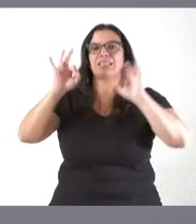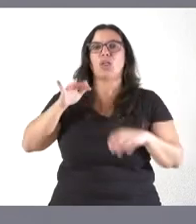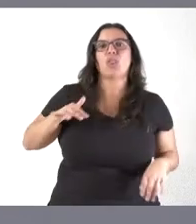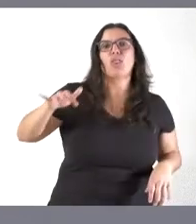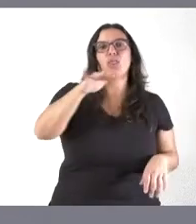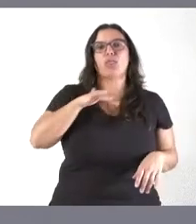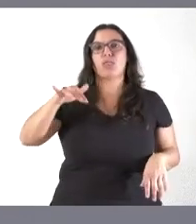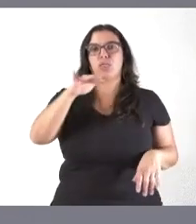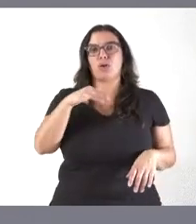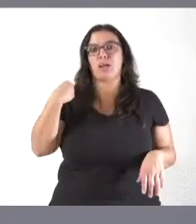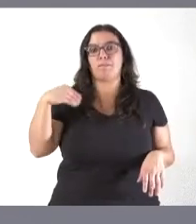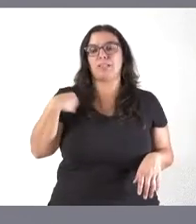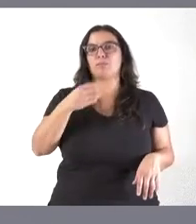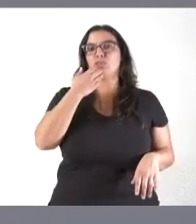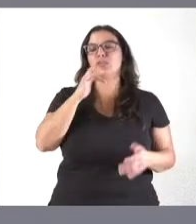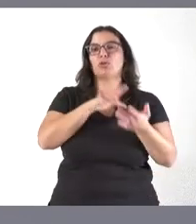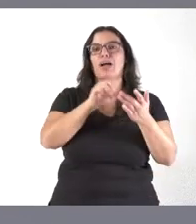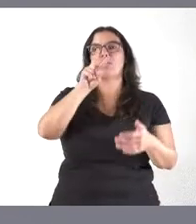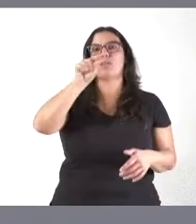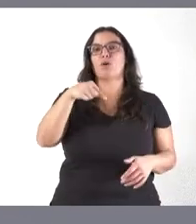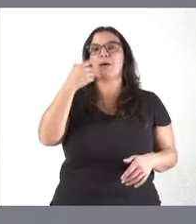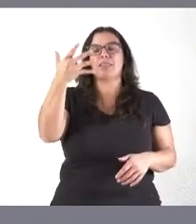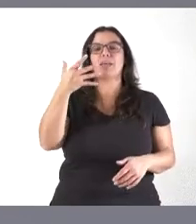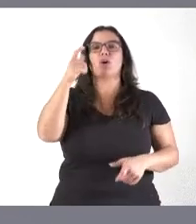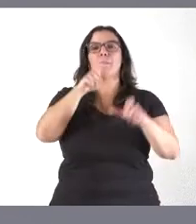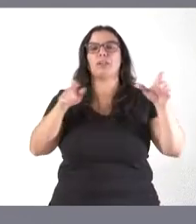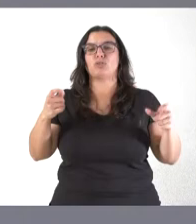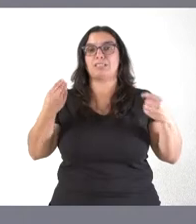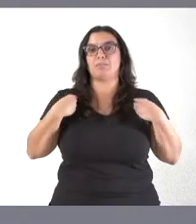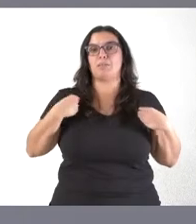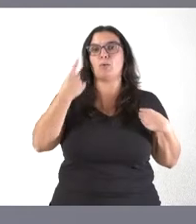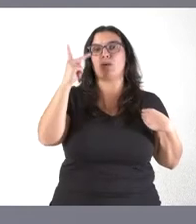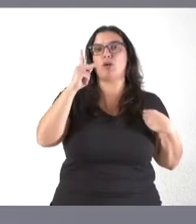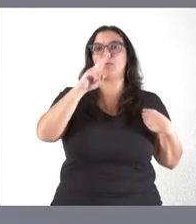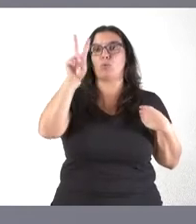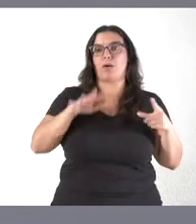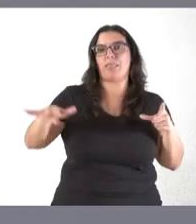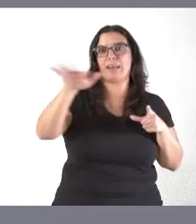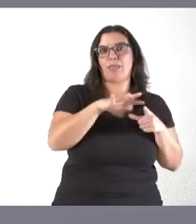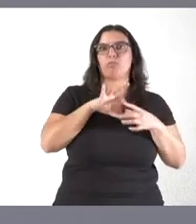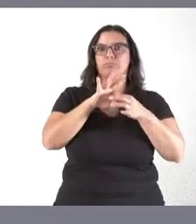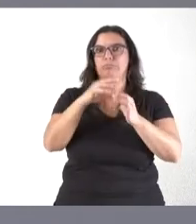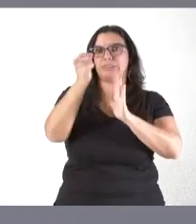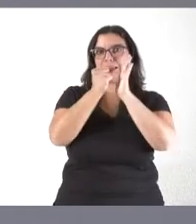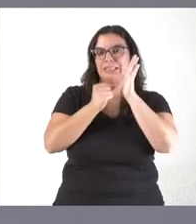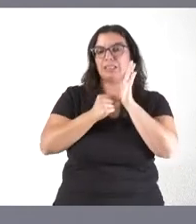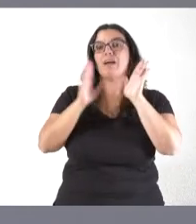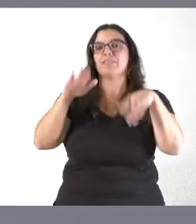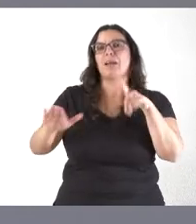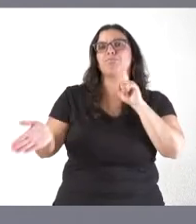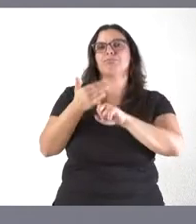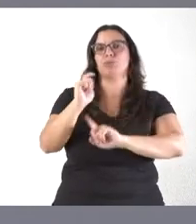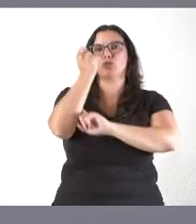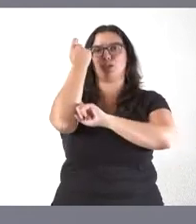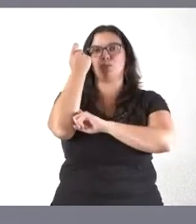nutres que tuvieran menos de 12,5 habitantes por kilómetro cuadrado en términos de densidad y finalmente es algo que conseguimos y